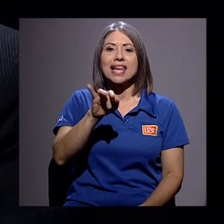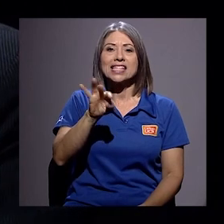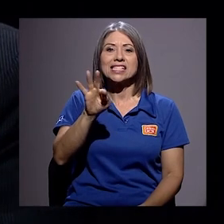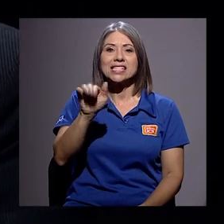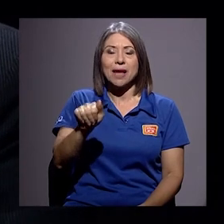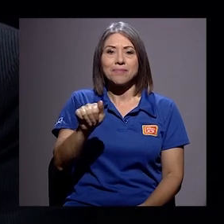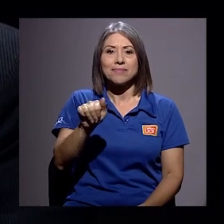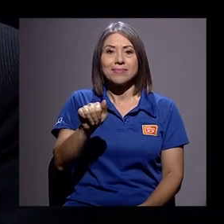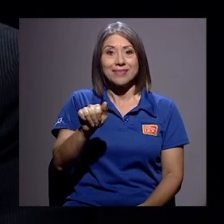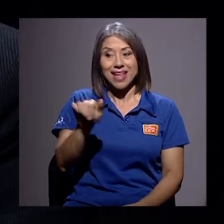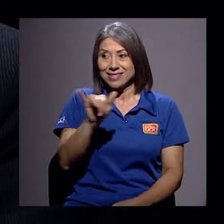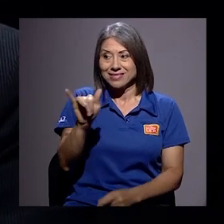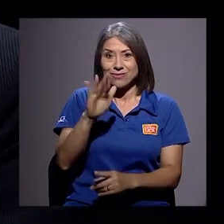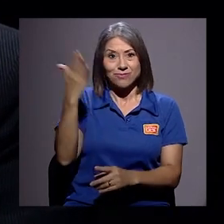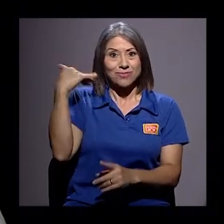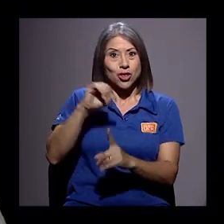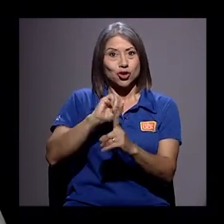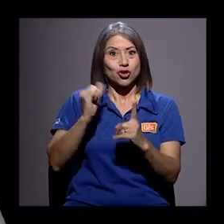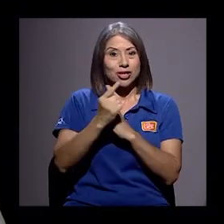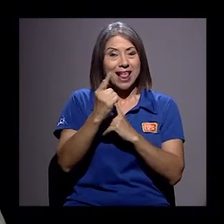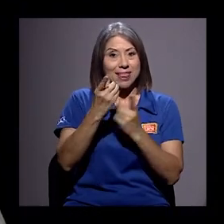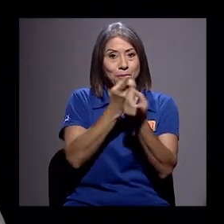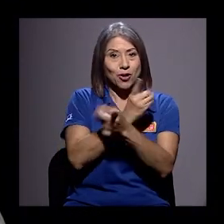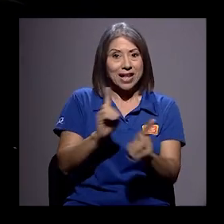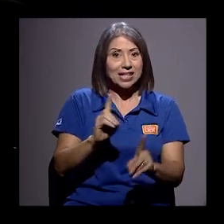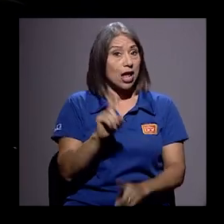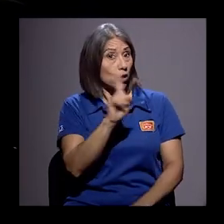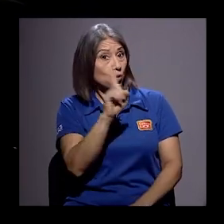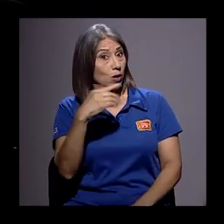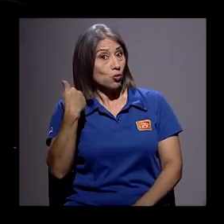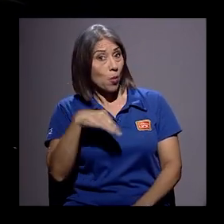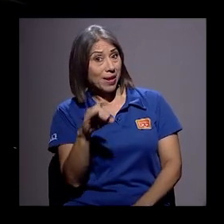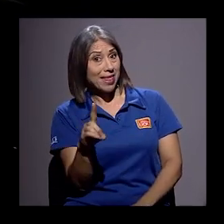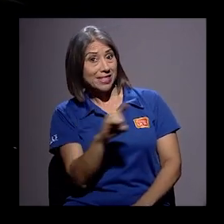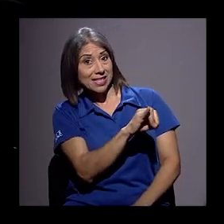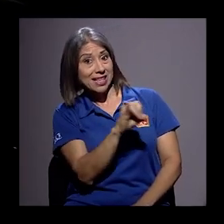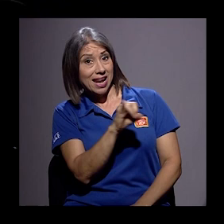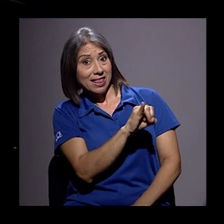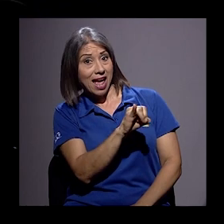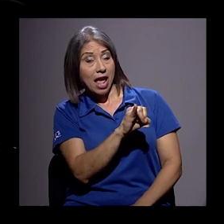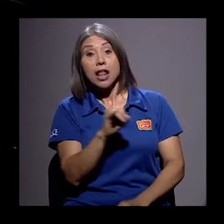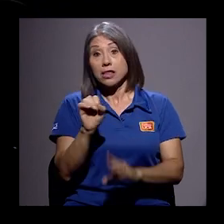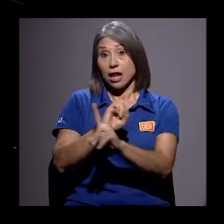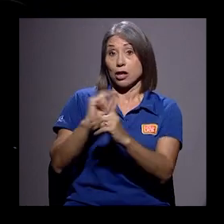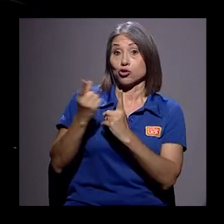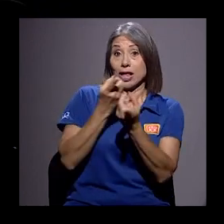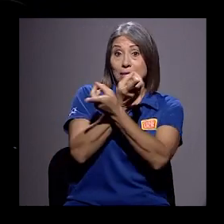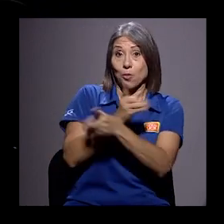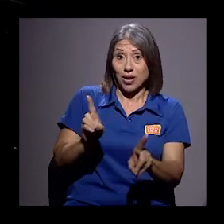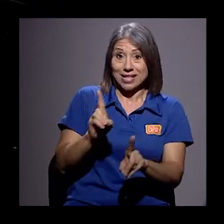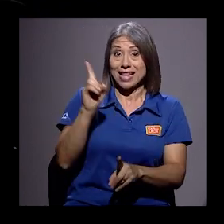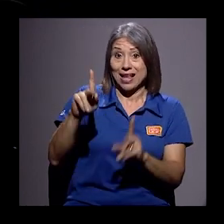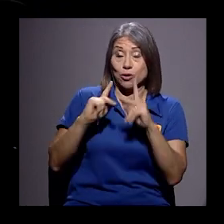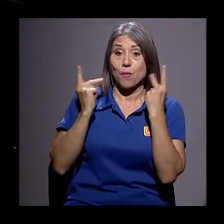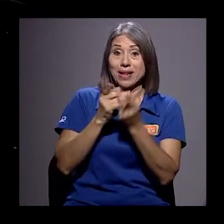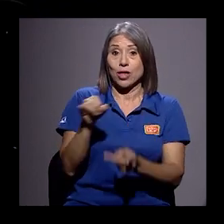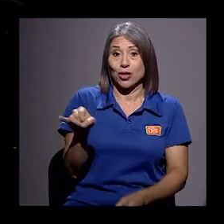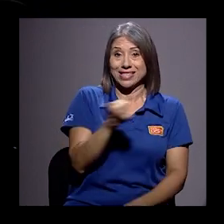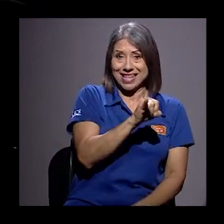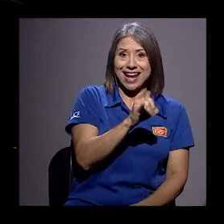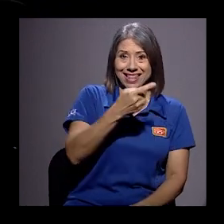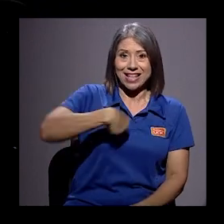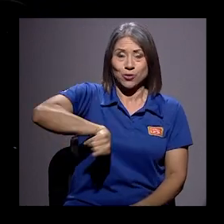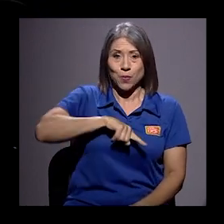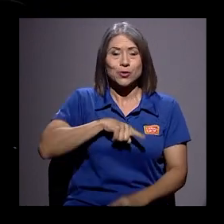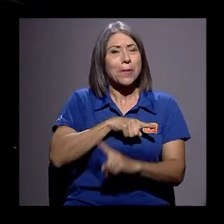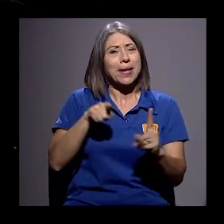socialdemocracia hace 40 años no su nombre de ciertos de la socialdemocracia era un partido de izquierda también verán somos pero lo que